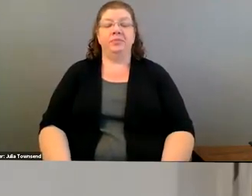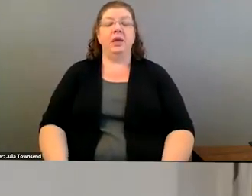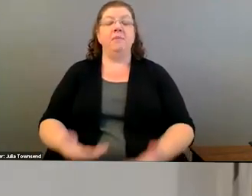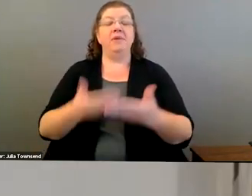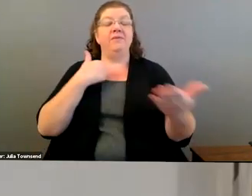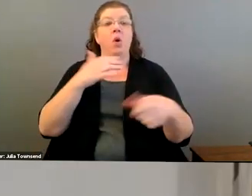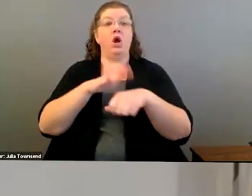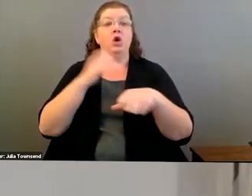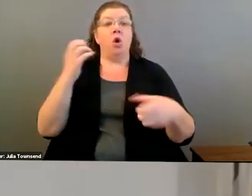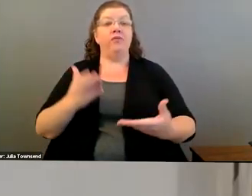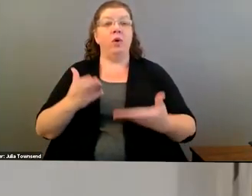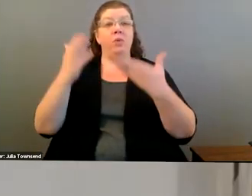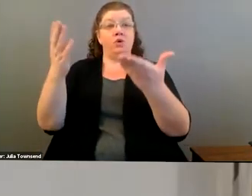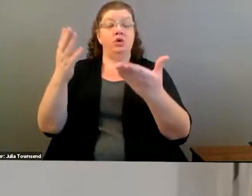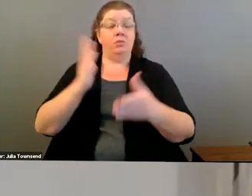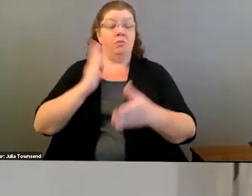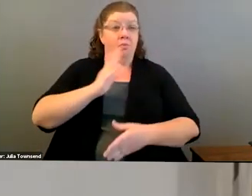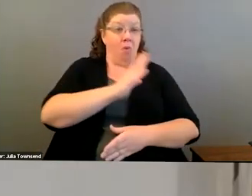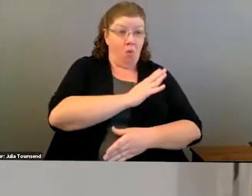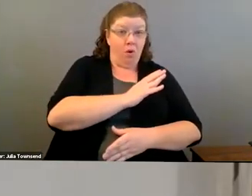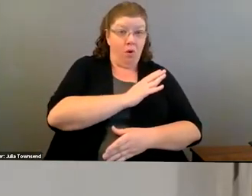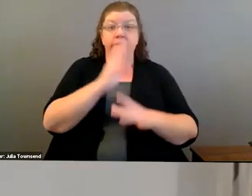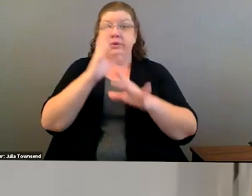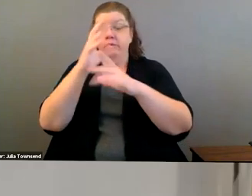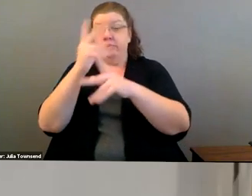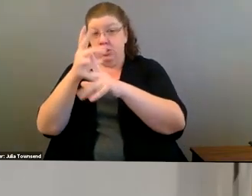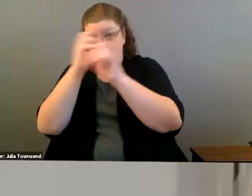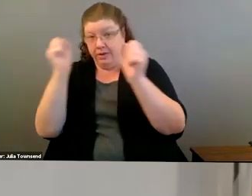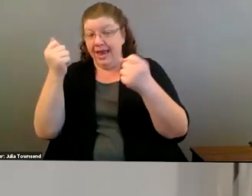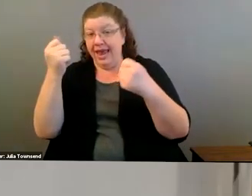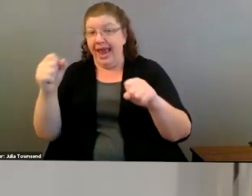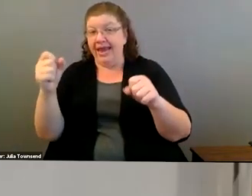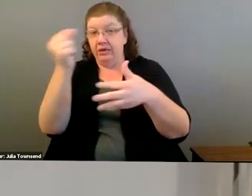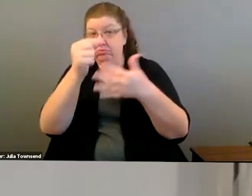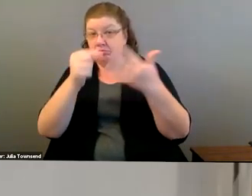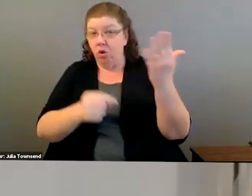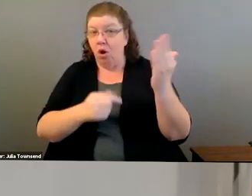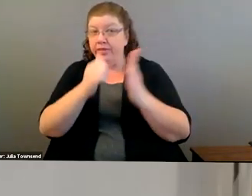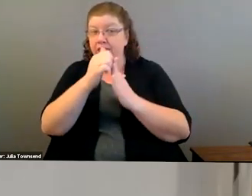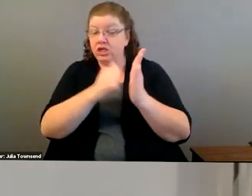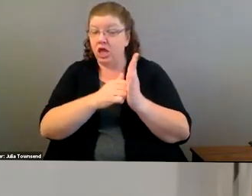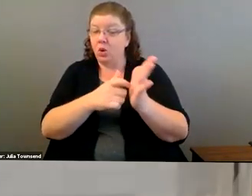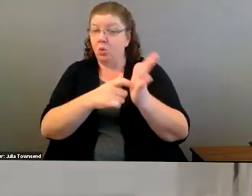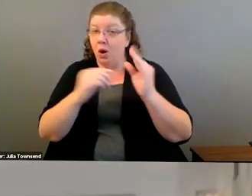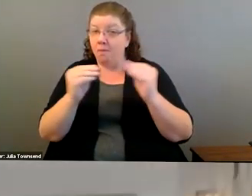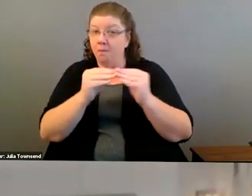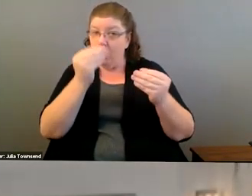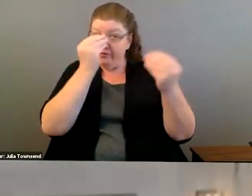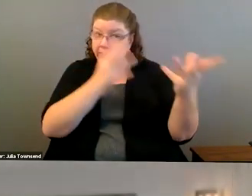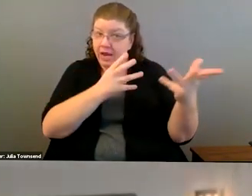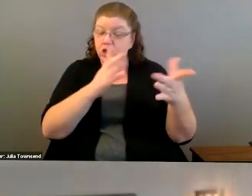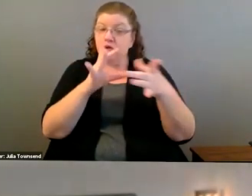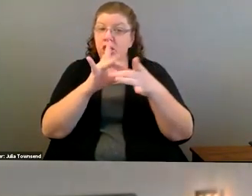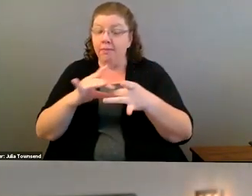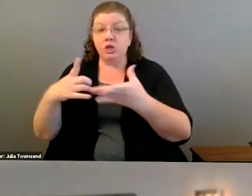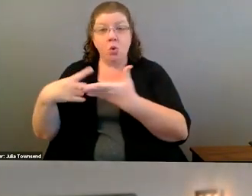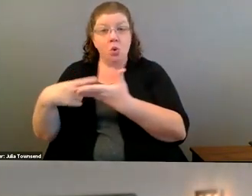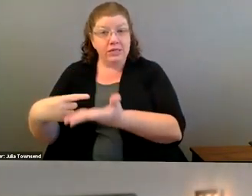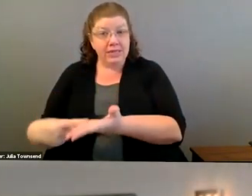pedir una moción miembros del consejo o suplente han abandonado hay algún asunto en el orden del día consentimiento que deseen que requieran más información comentarios o